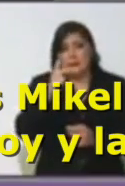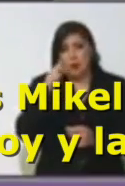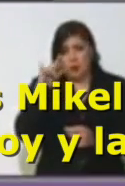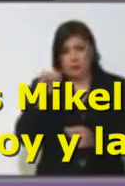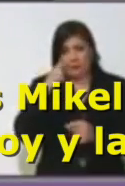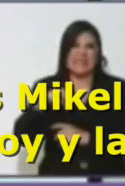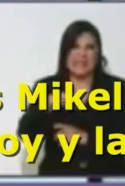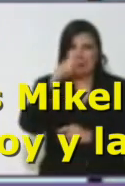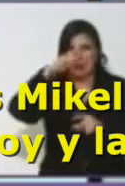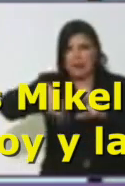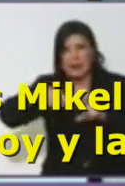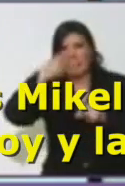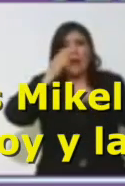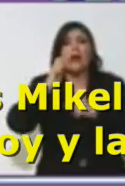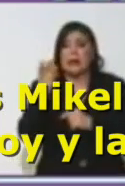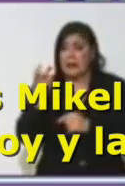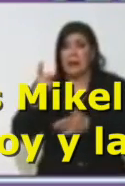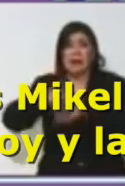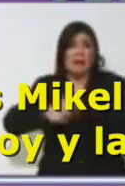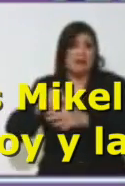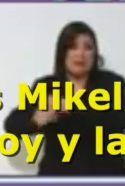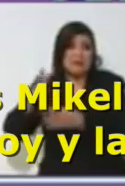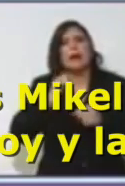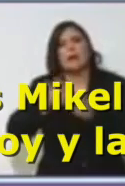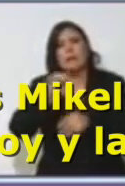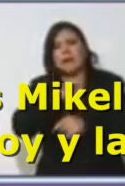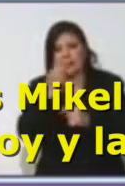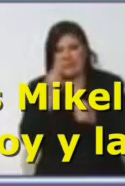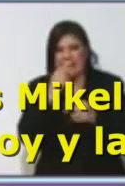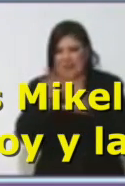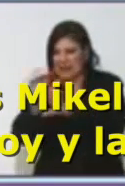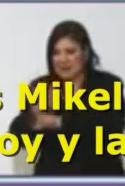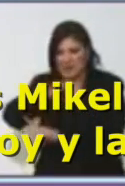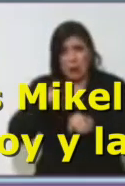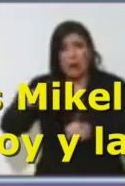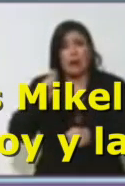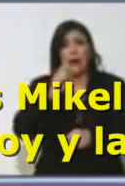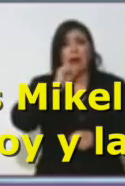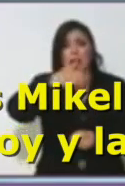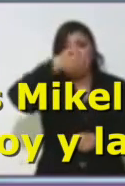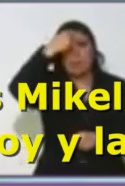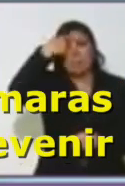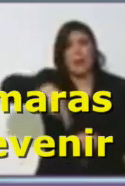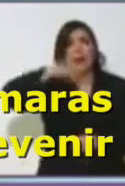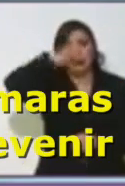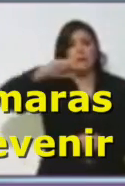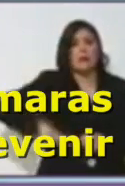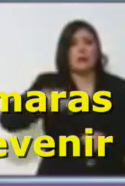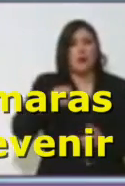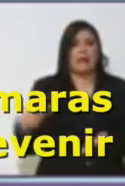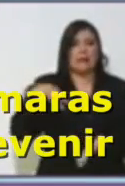seguridad los aspirantes mikel arriola purificación carpinteyro mariana boy y la independiente lorena osornio